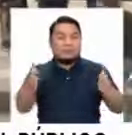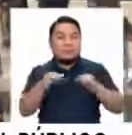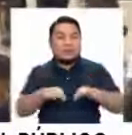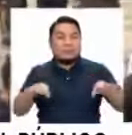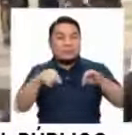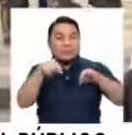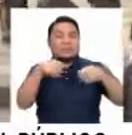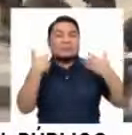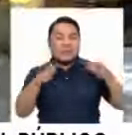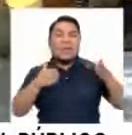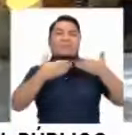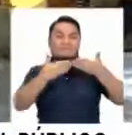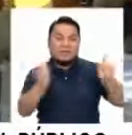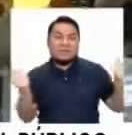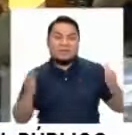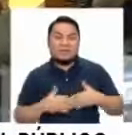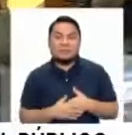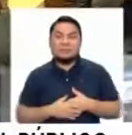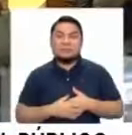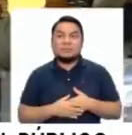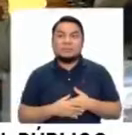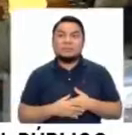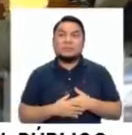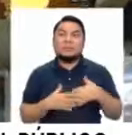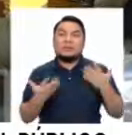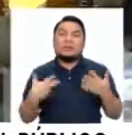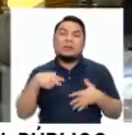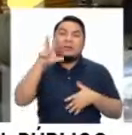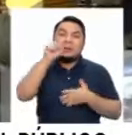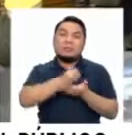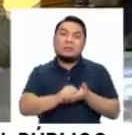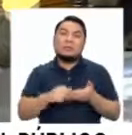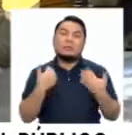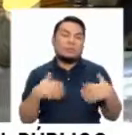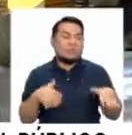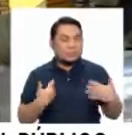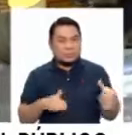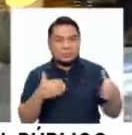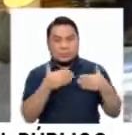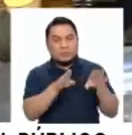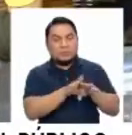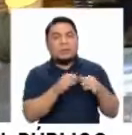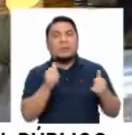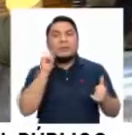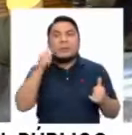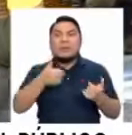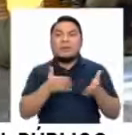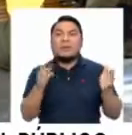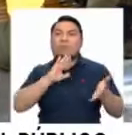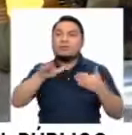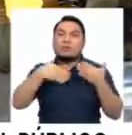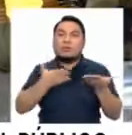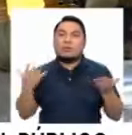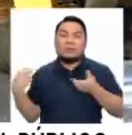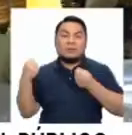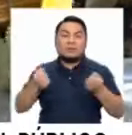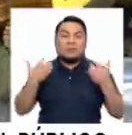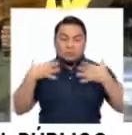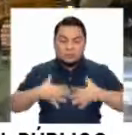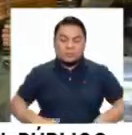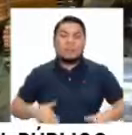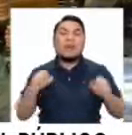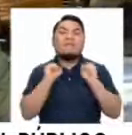sus actividades. Después de 3 meses, mañana ya reabrimos, mañana ya traigo todo lo que es ropa de